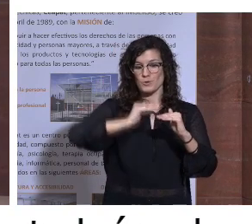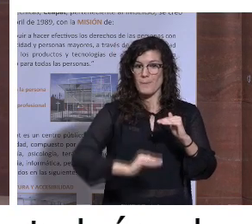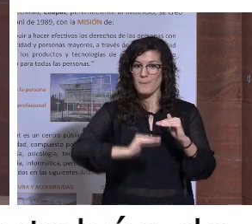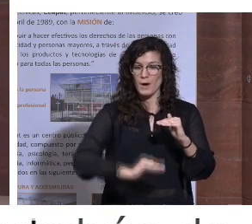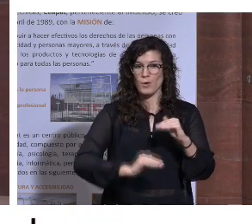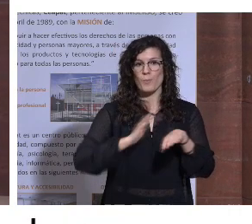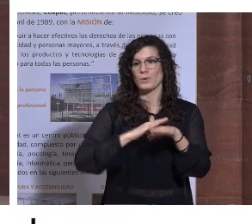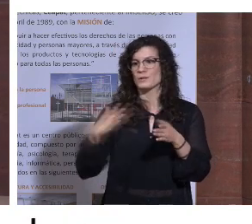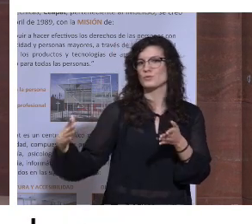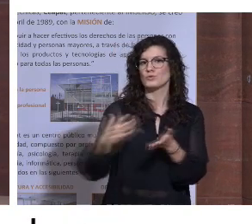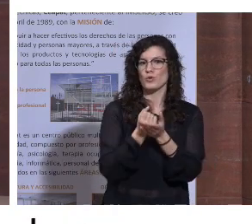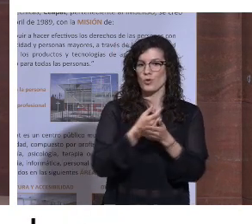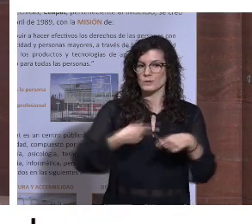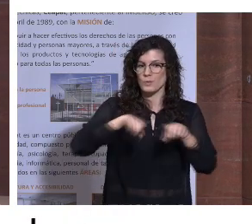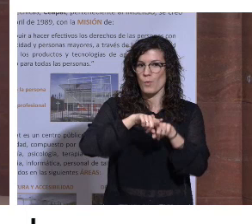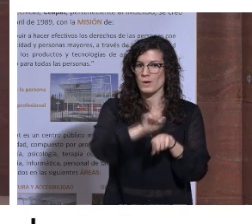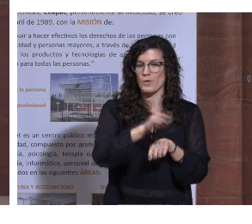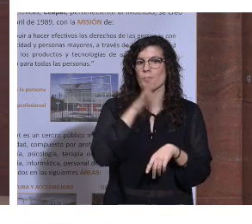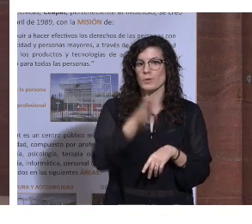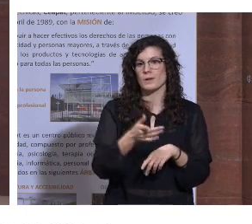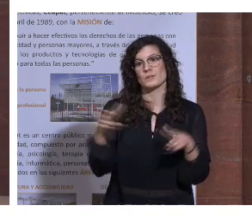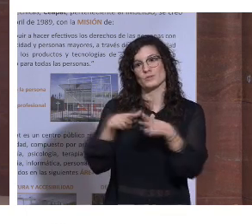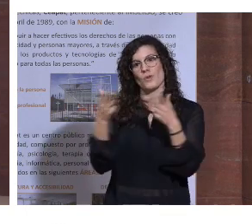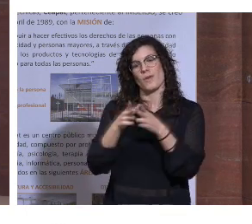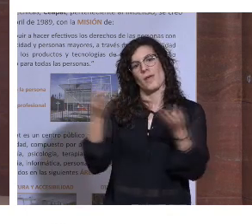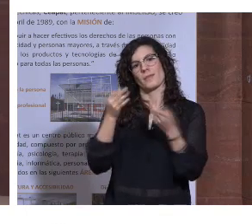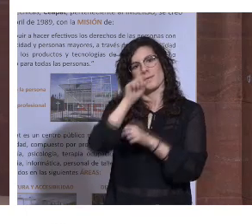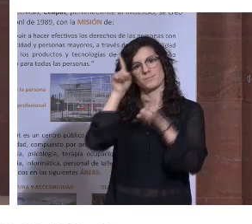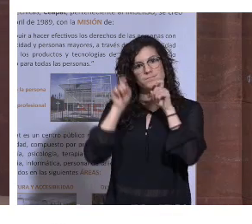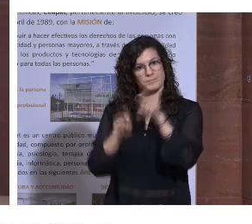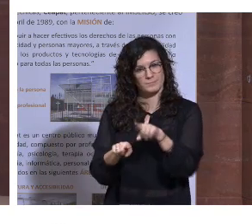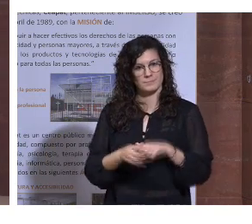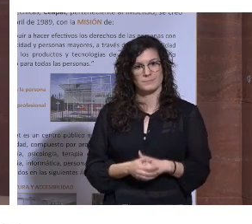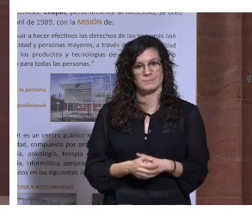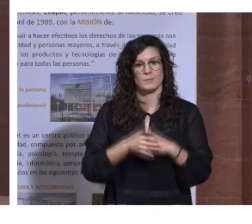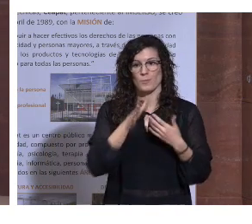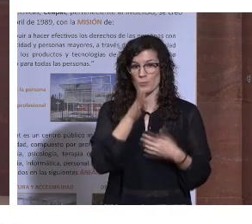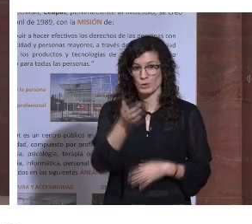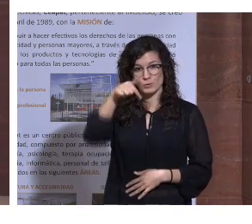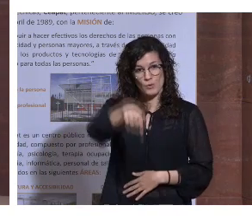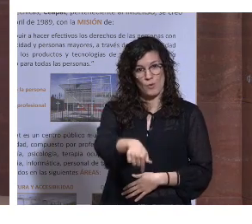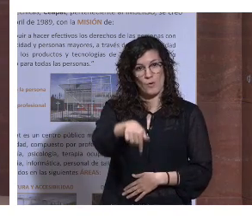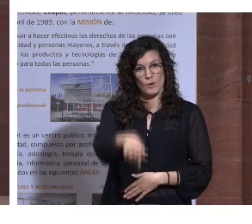como sociedad lo que nos tenemos que preguntar. Y, por tanto, hoy,